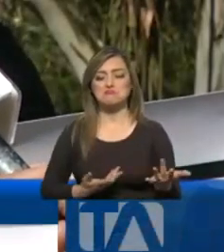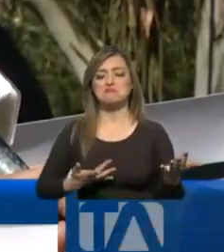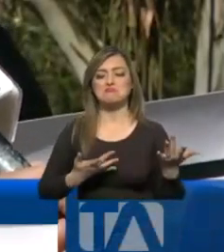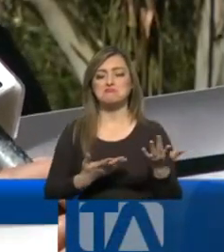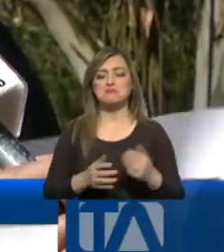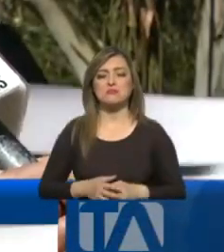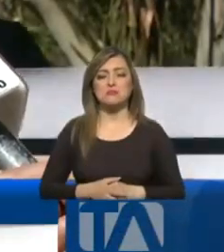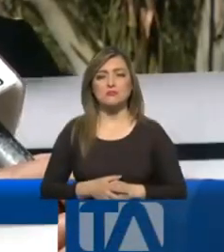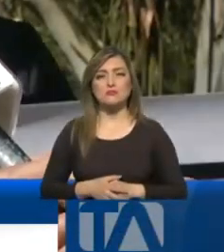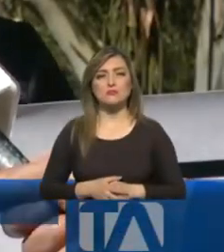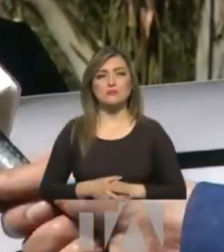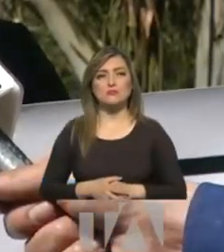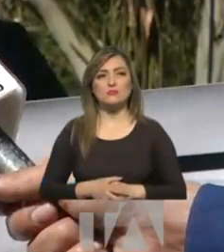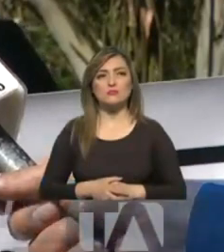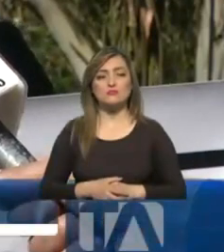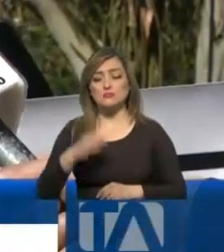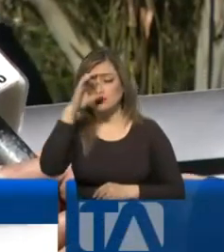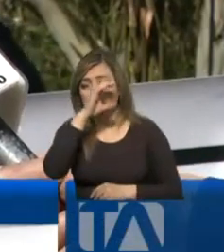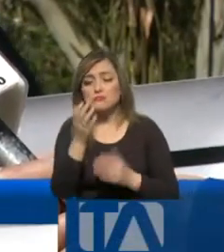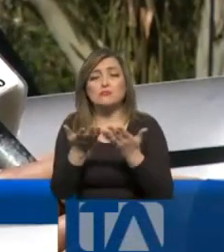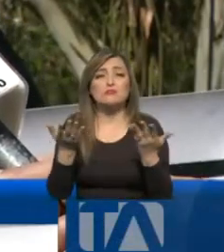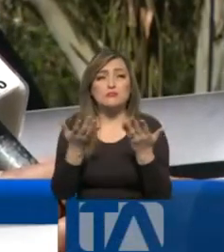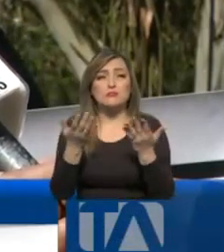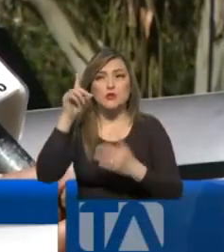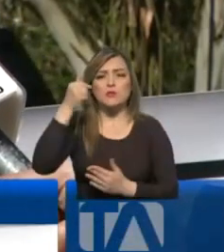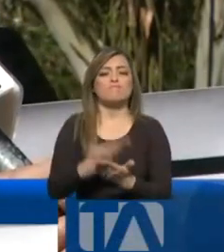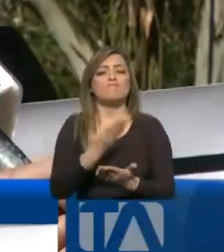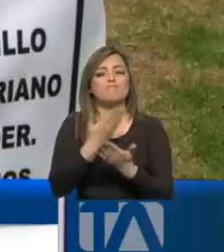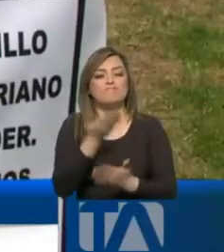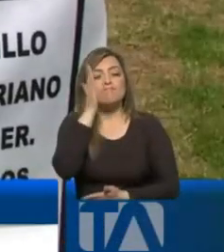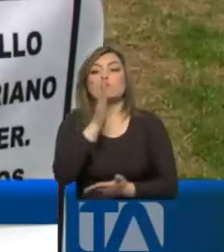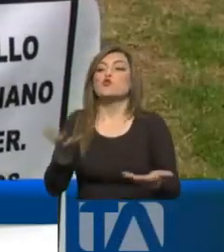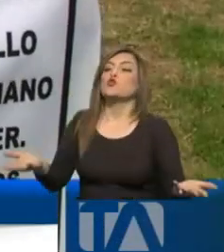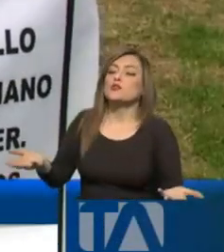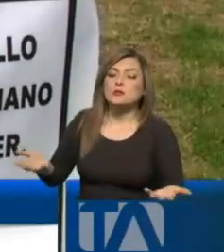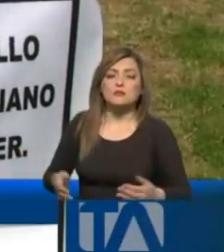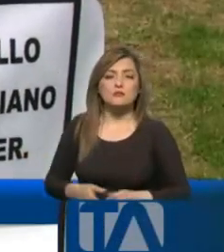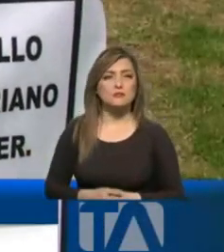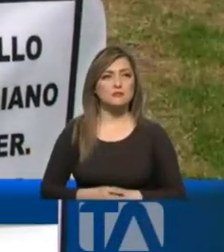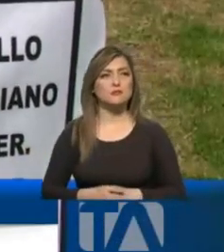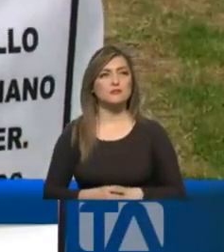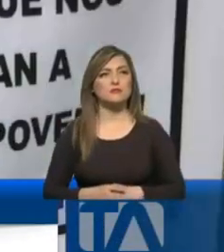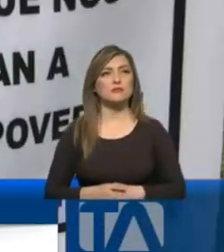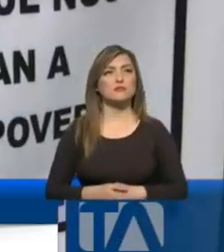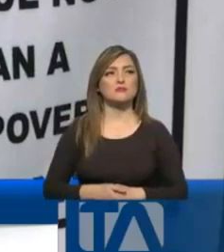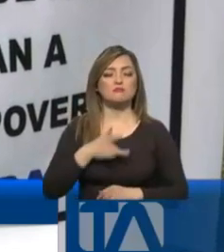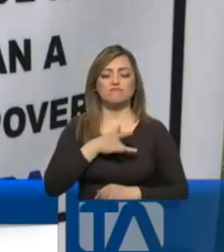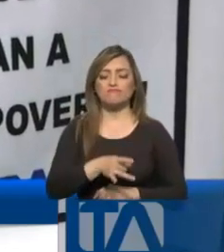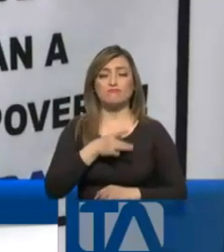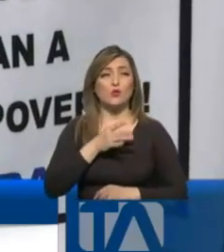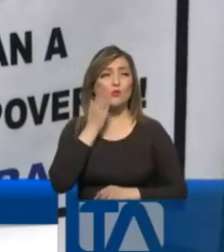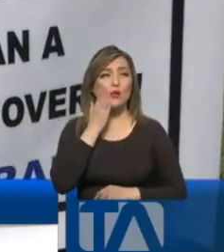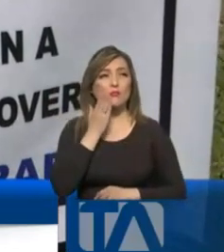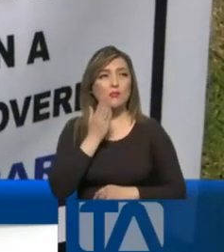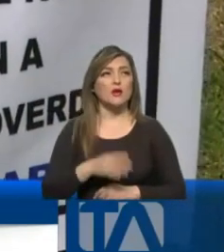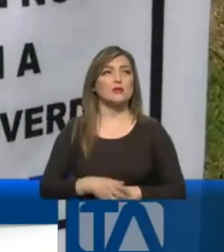esa esperanza de encontrarla y que el Estado responda dónde está. En medio del dolor de esta angustiada madre que no ha